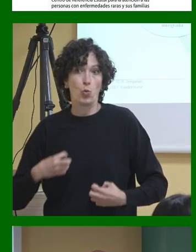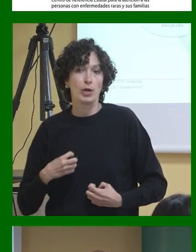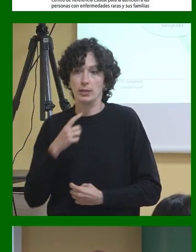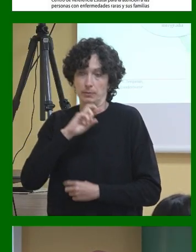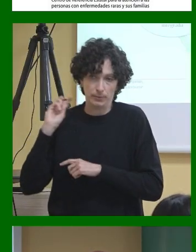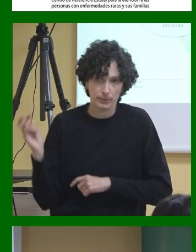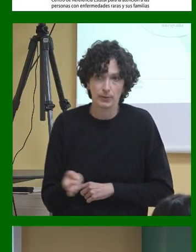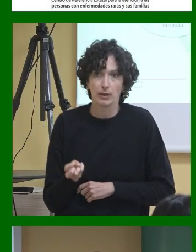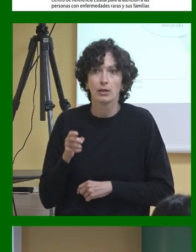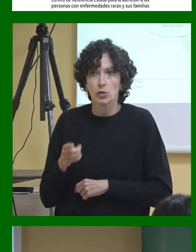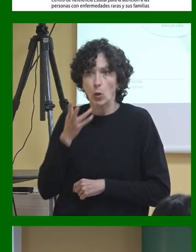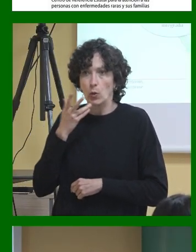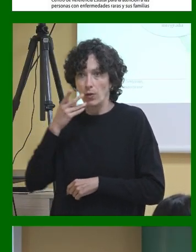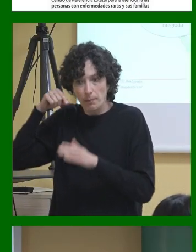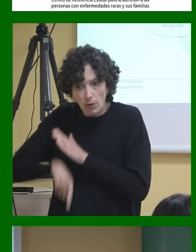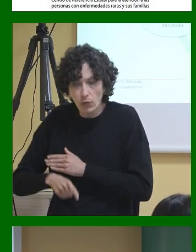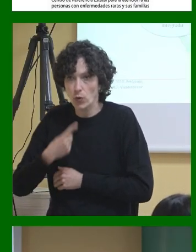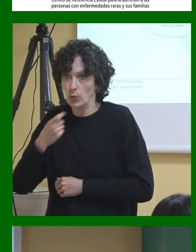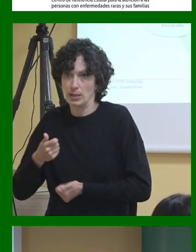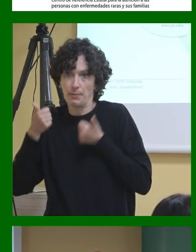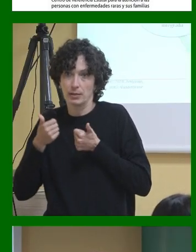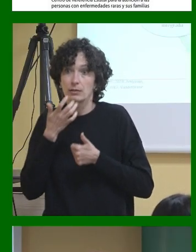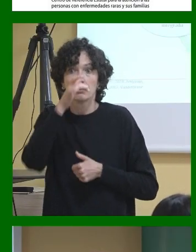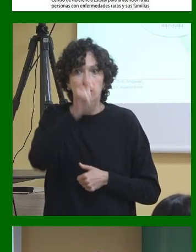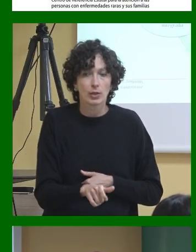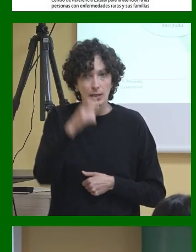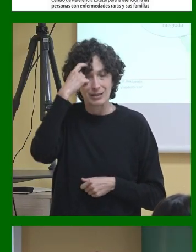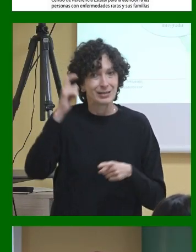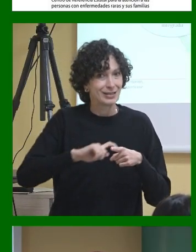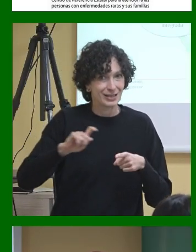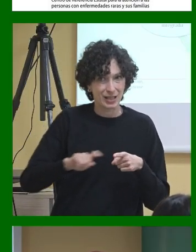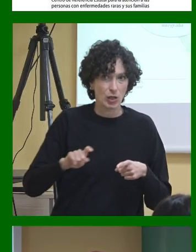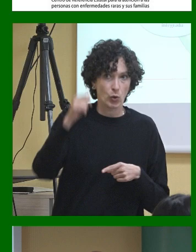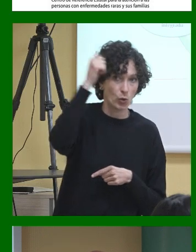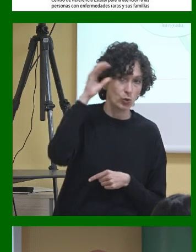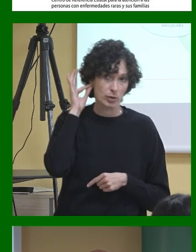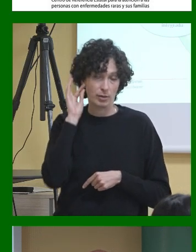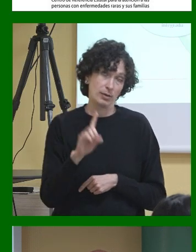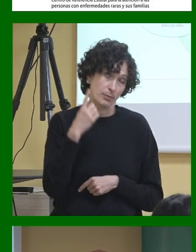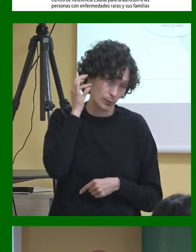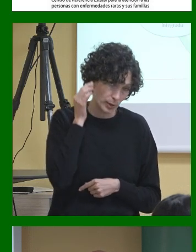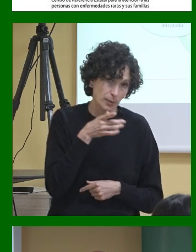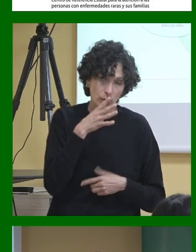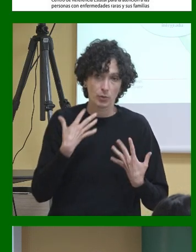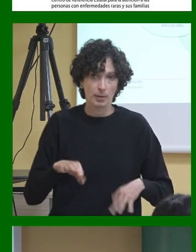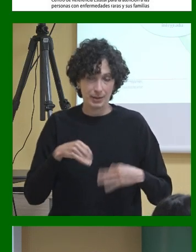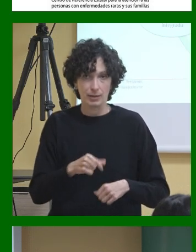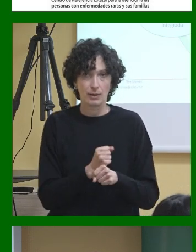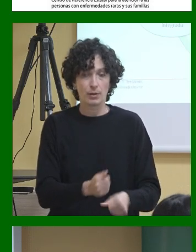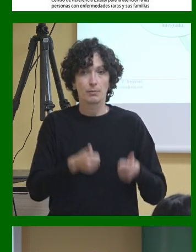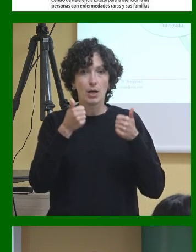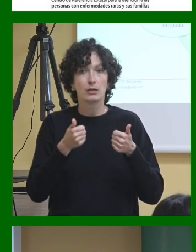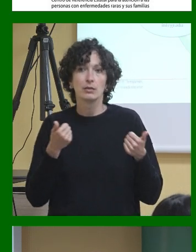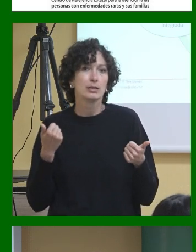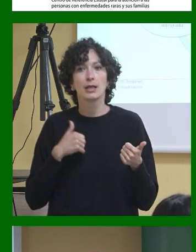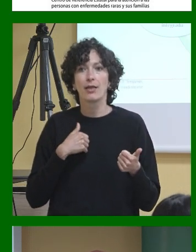internista, cuando se está hablando de una psicóloga o un psicólogo, psicólogas principalmente, que son las que se ocupan de esto, se les da por supuesto que